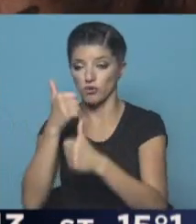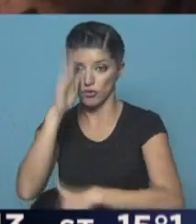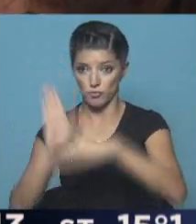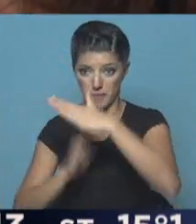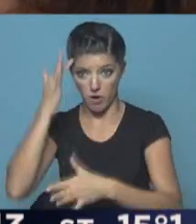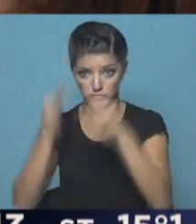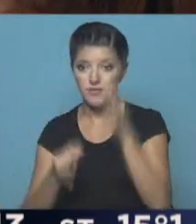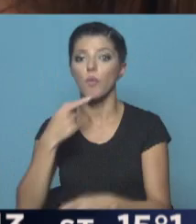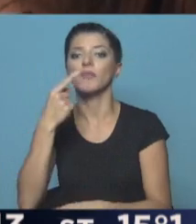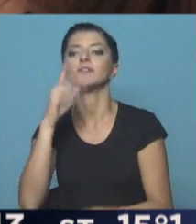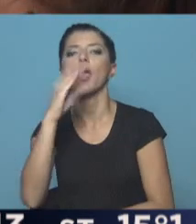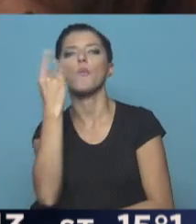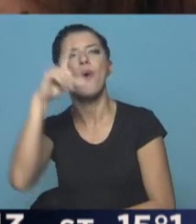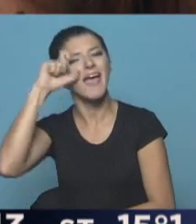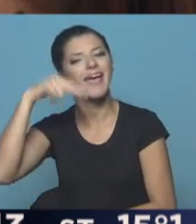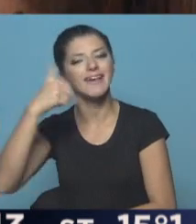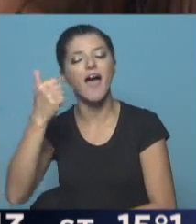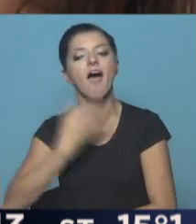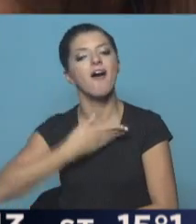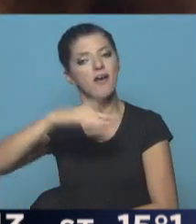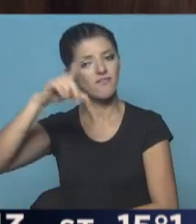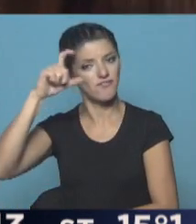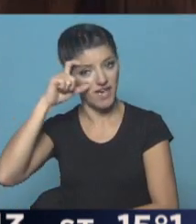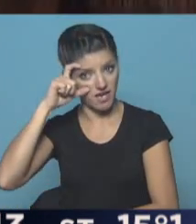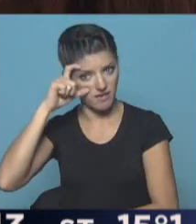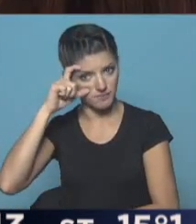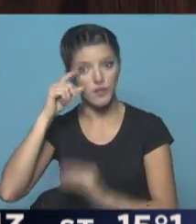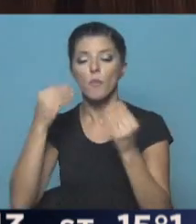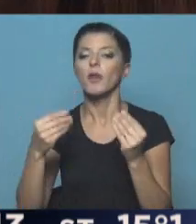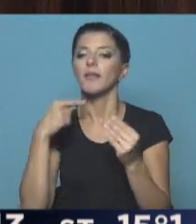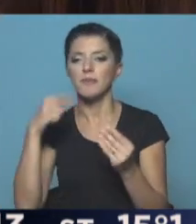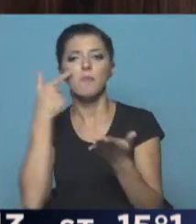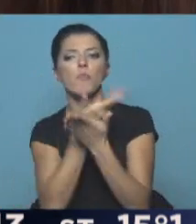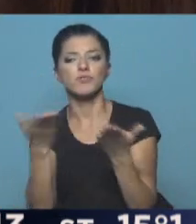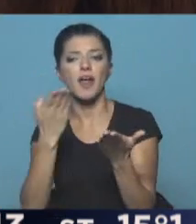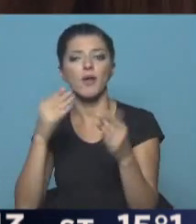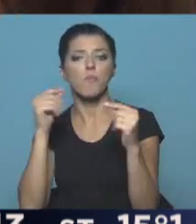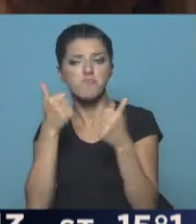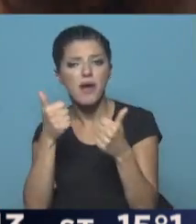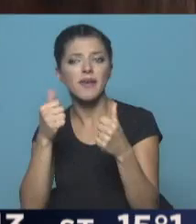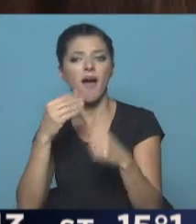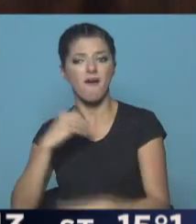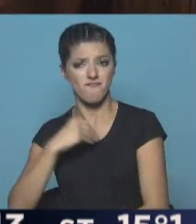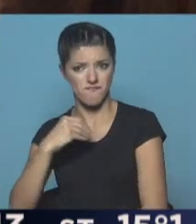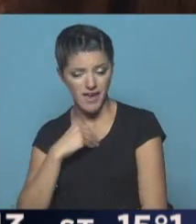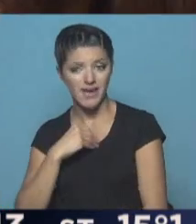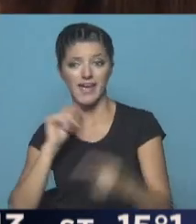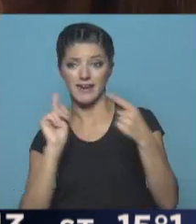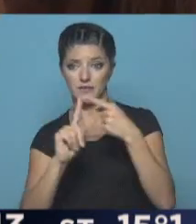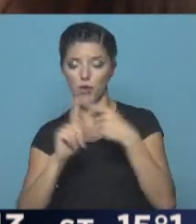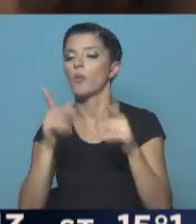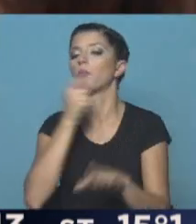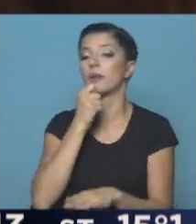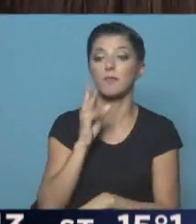cuando habla de buena fe. Porque tienen que demostrar buena fe en esa relación muy cercana, donde los